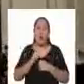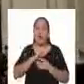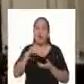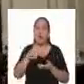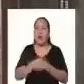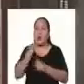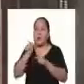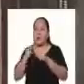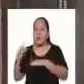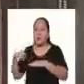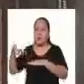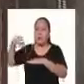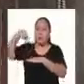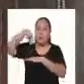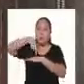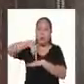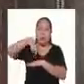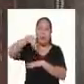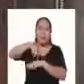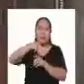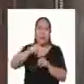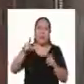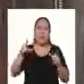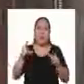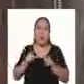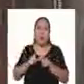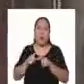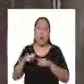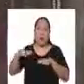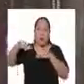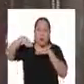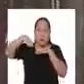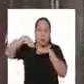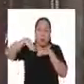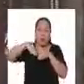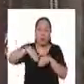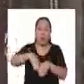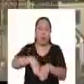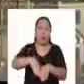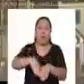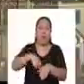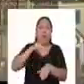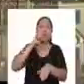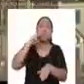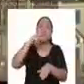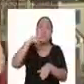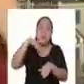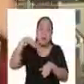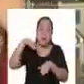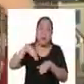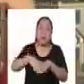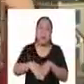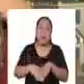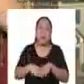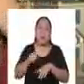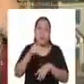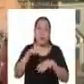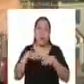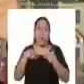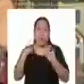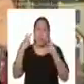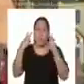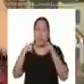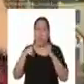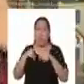venido a Lima nos cuentan que la ciudad es perpendicular hacia el mar, o sea, va en bajada, y tú puedes ver